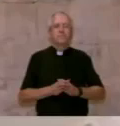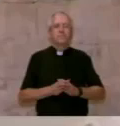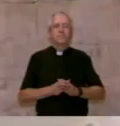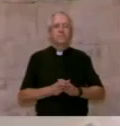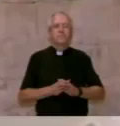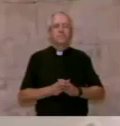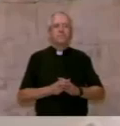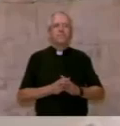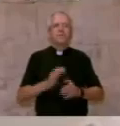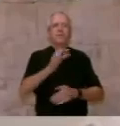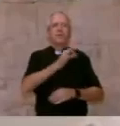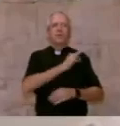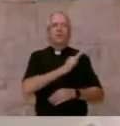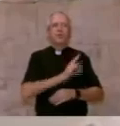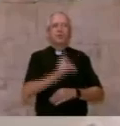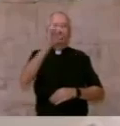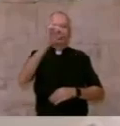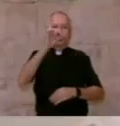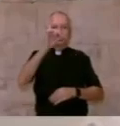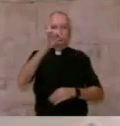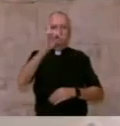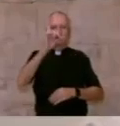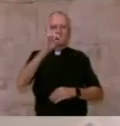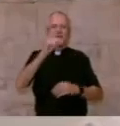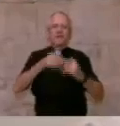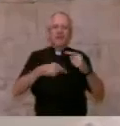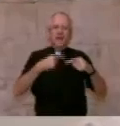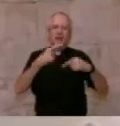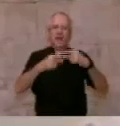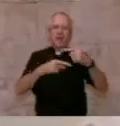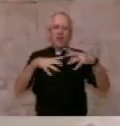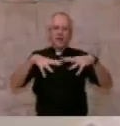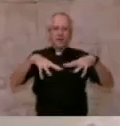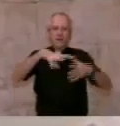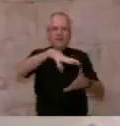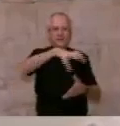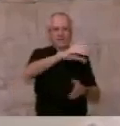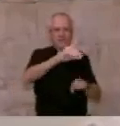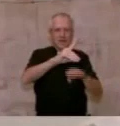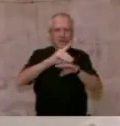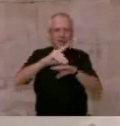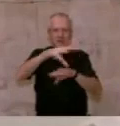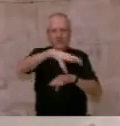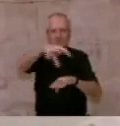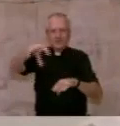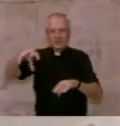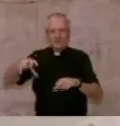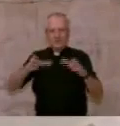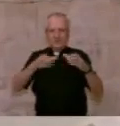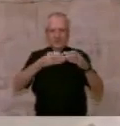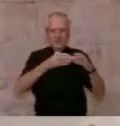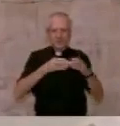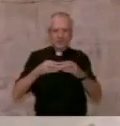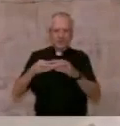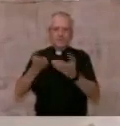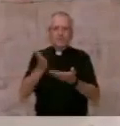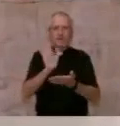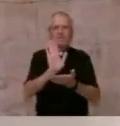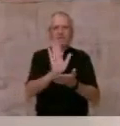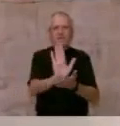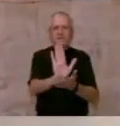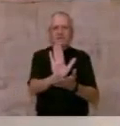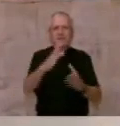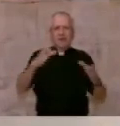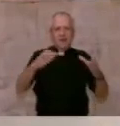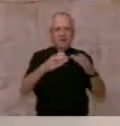Oremos. Oh Dios, que en cada una de las iglesias que peregrinan por el mundo manifiestas la Iglesia